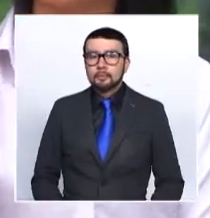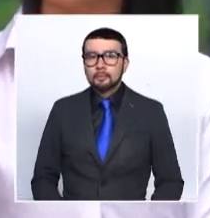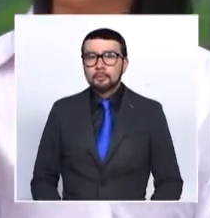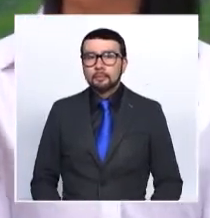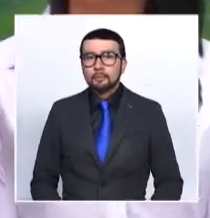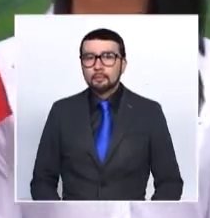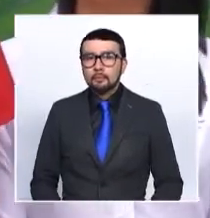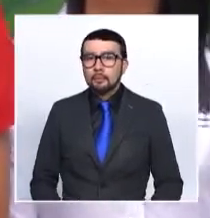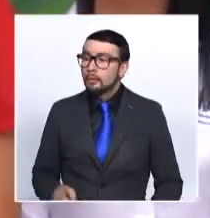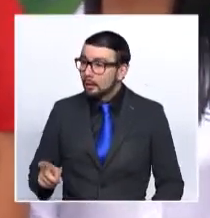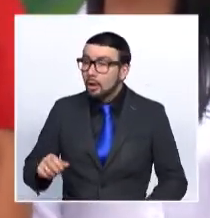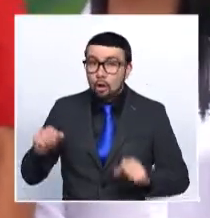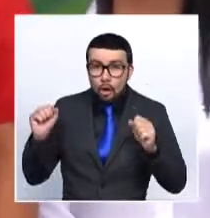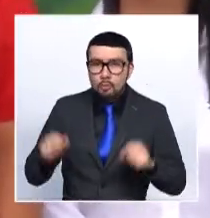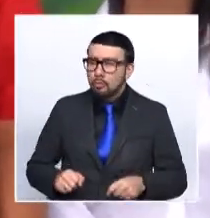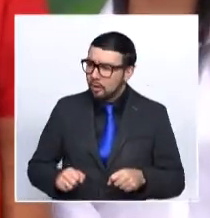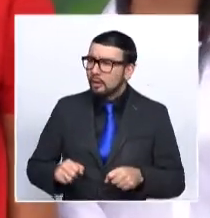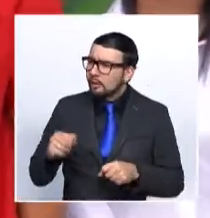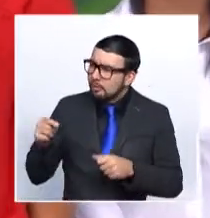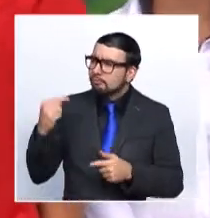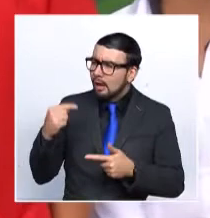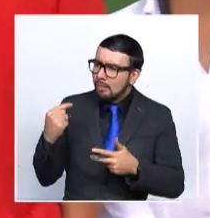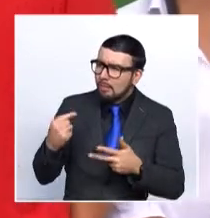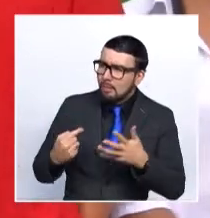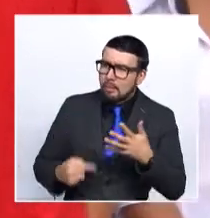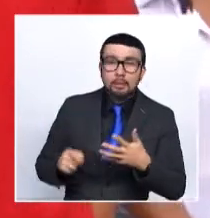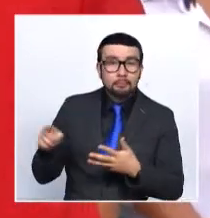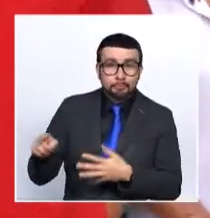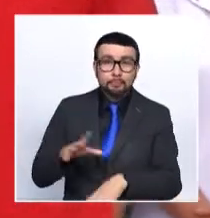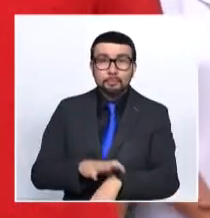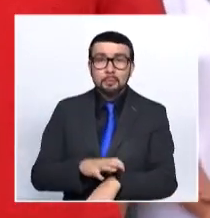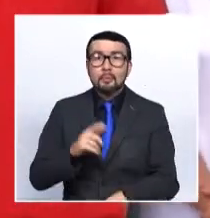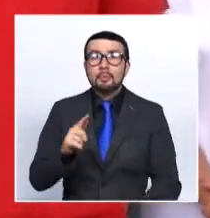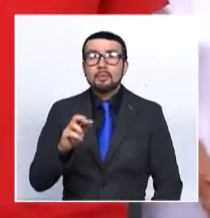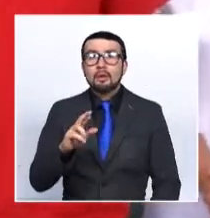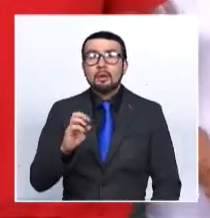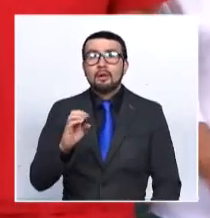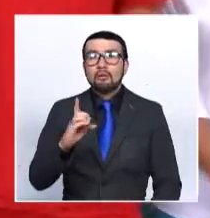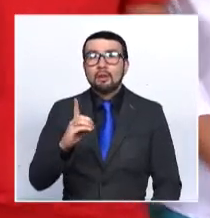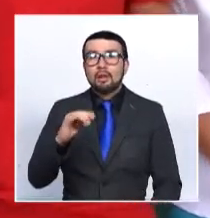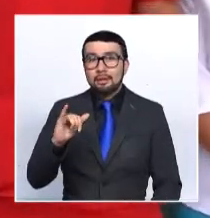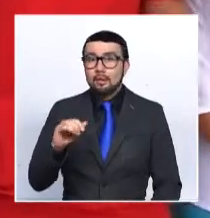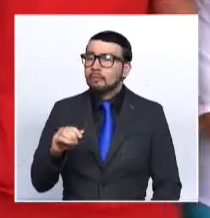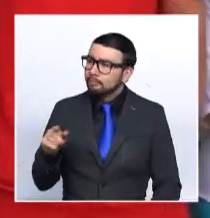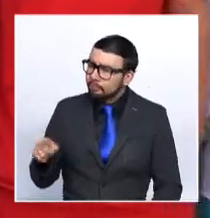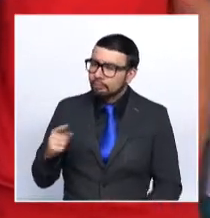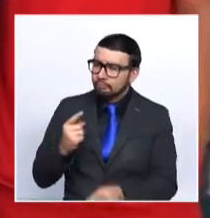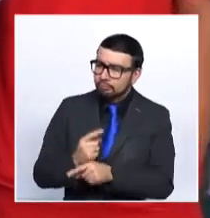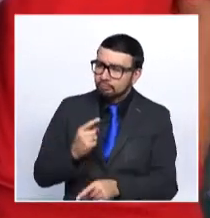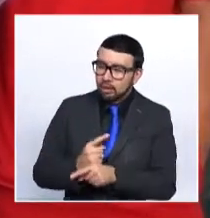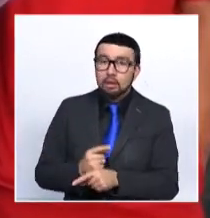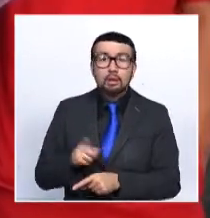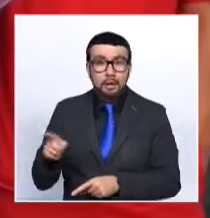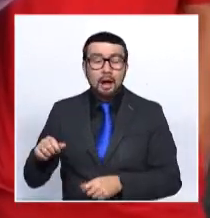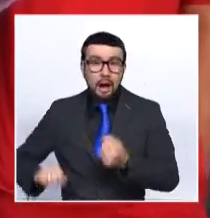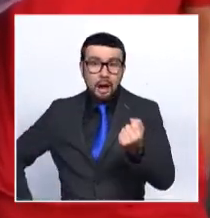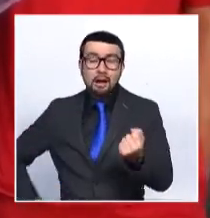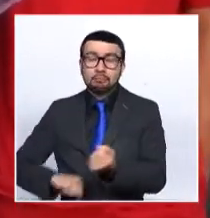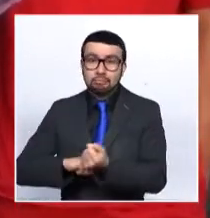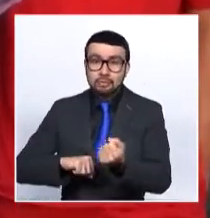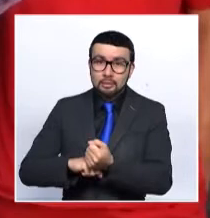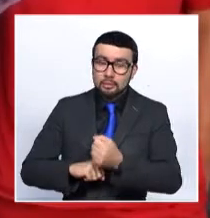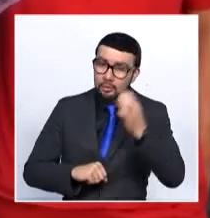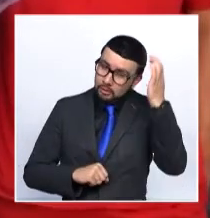Para poder llevar a cabo todo lo que decía el doctor Freddy, se ha realizado o nos hemos apoyado en una